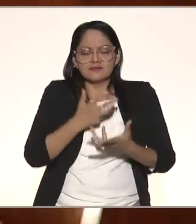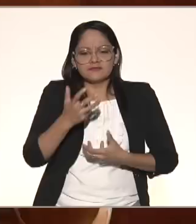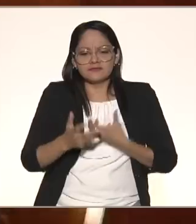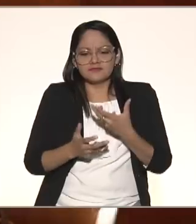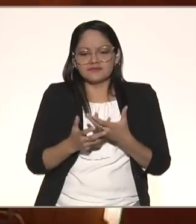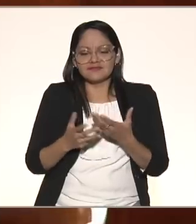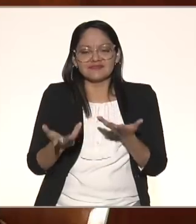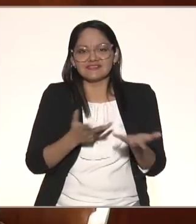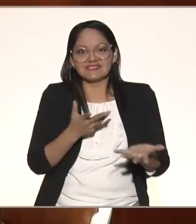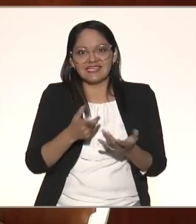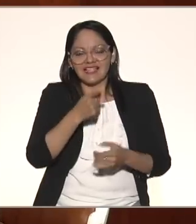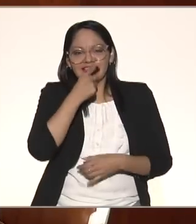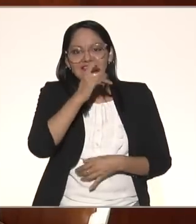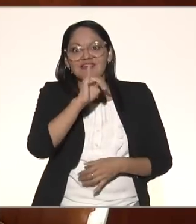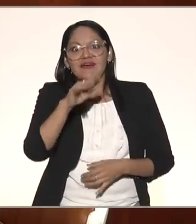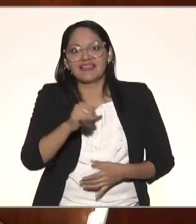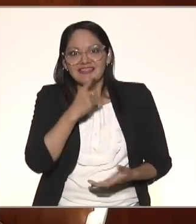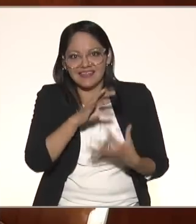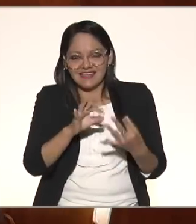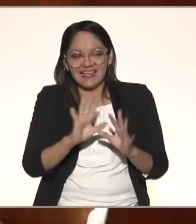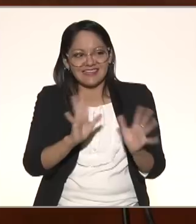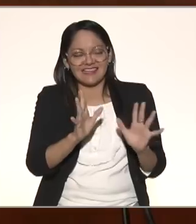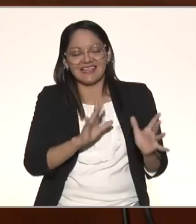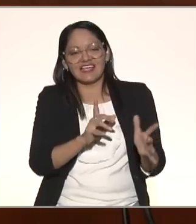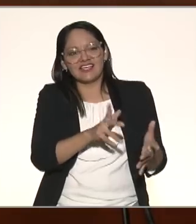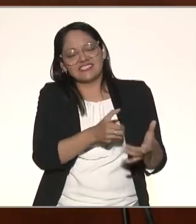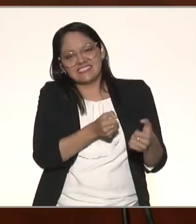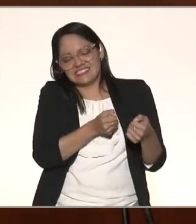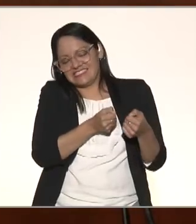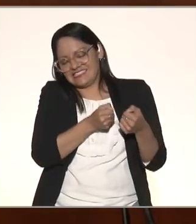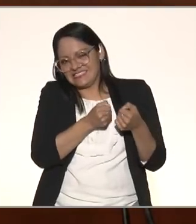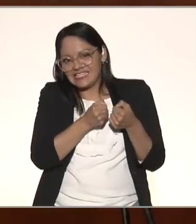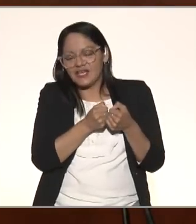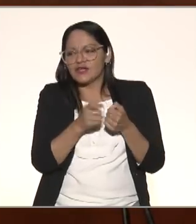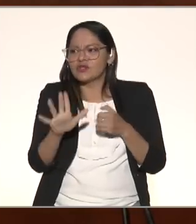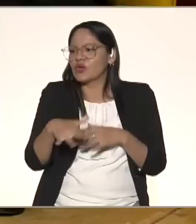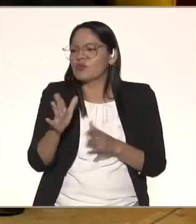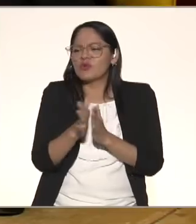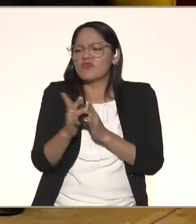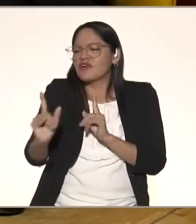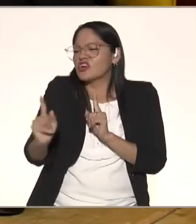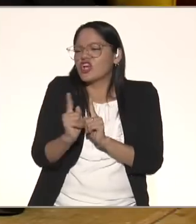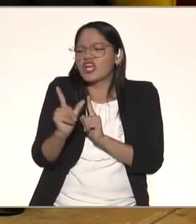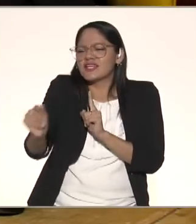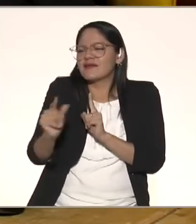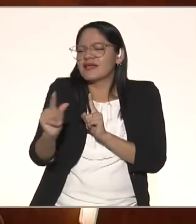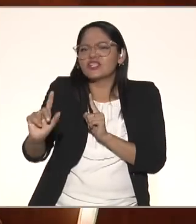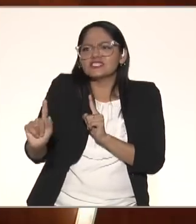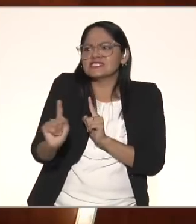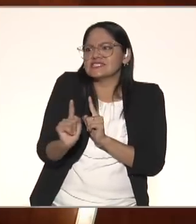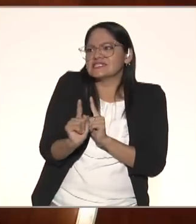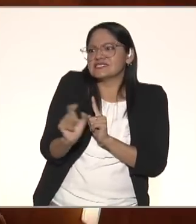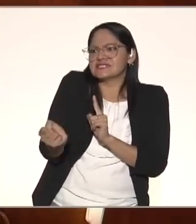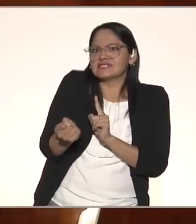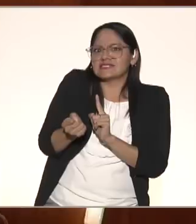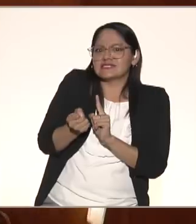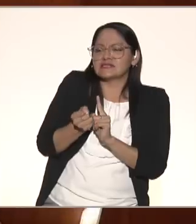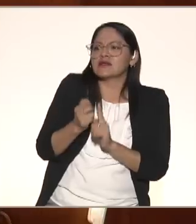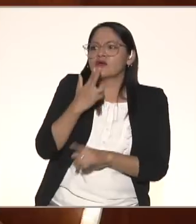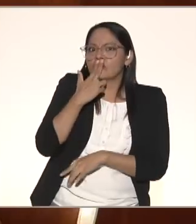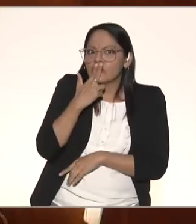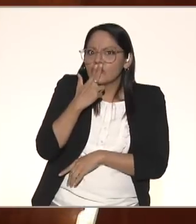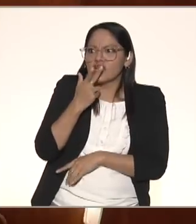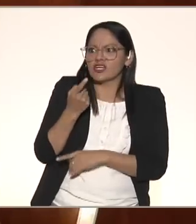palabrota. No las imaginamos. me despegues, no te me despegues, vente para acá y de aquí surgen los celos, el control, la